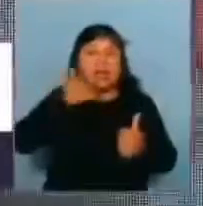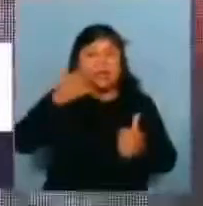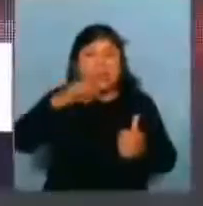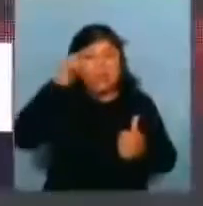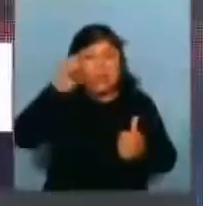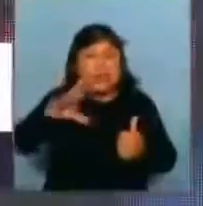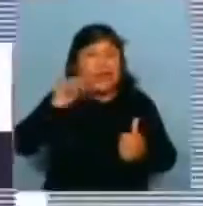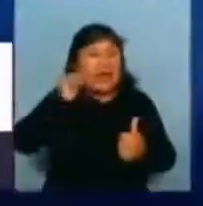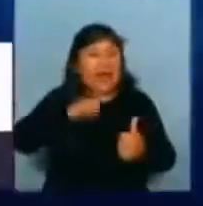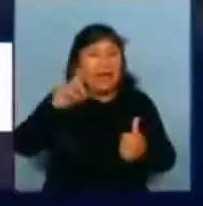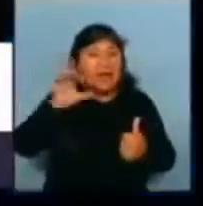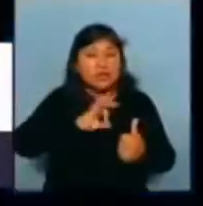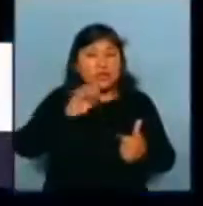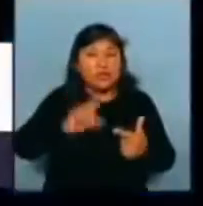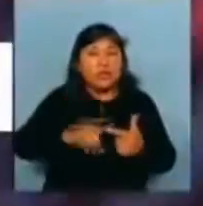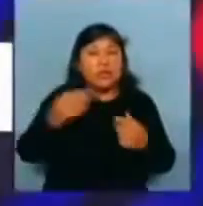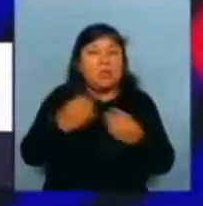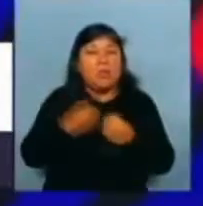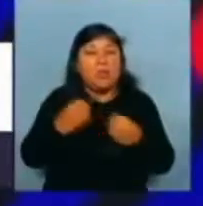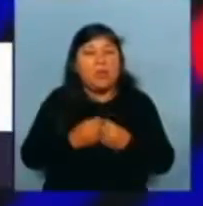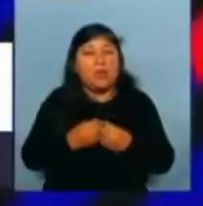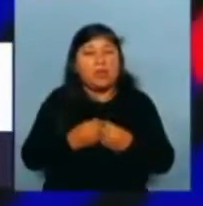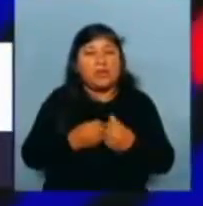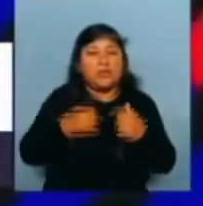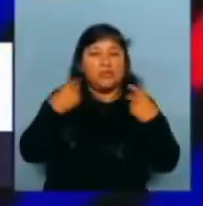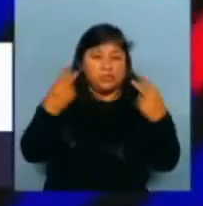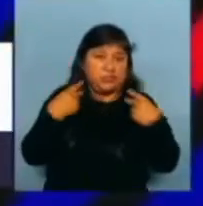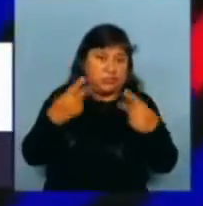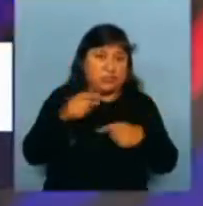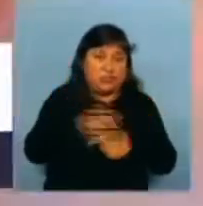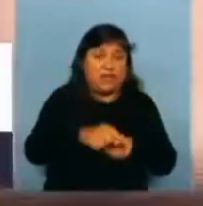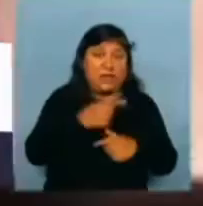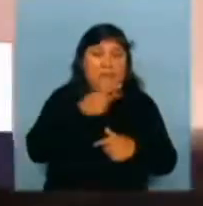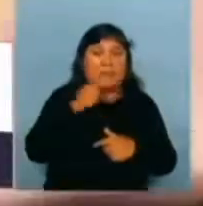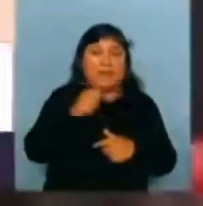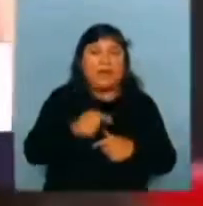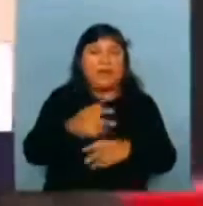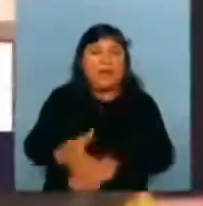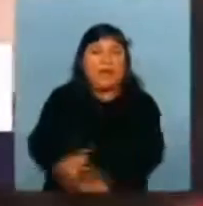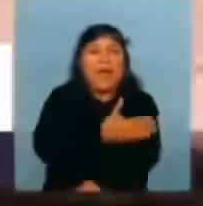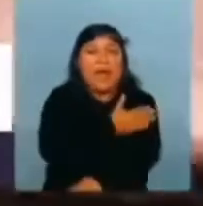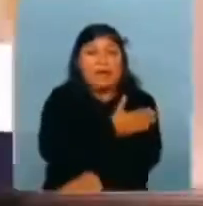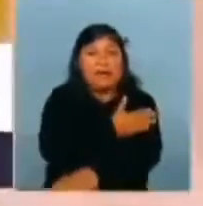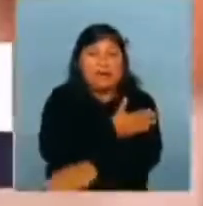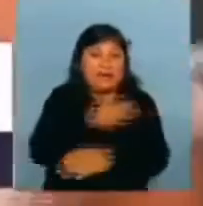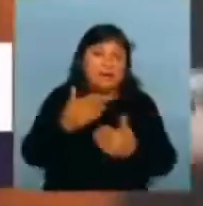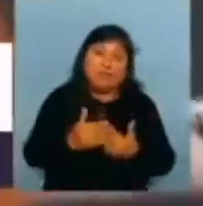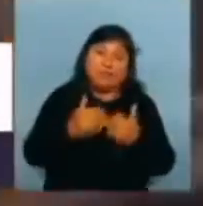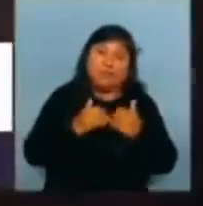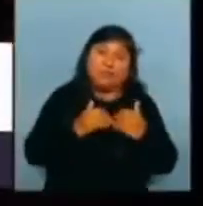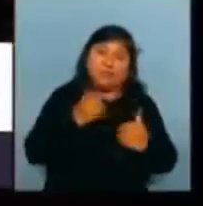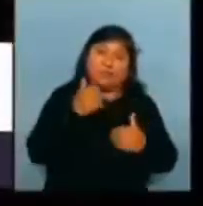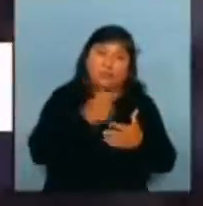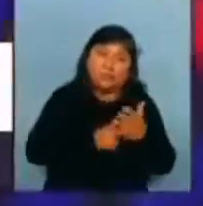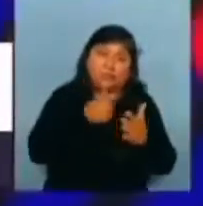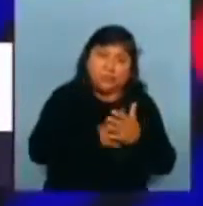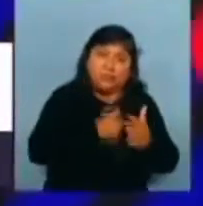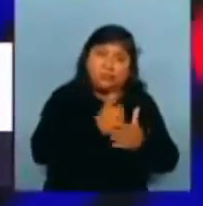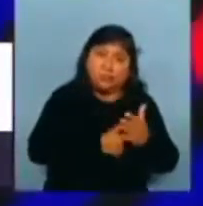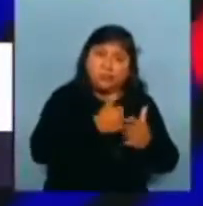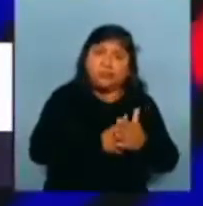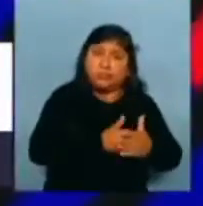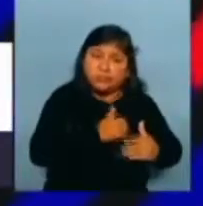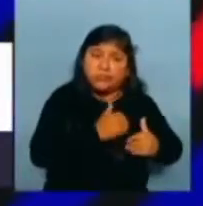defensas, pero por ahí no todos saben el tema del amateurismo que ella traía encima. Tuvo muchos años en la selección,